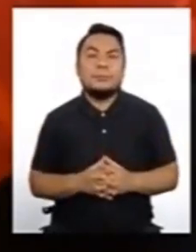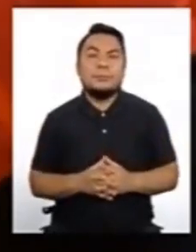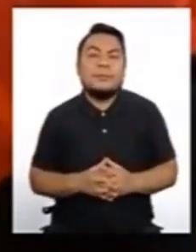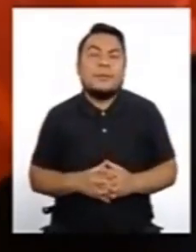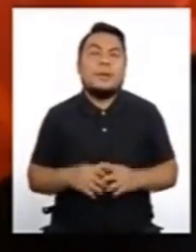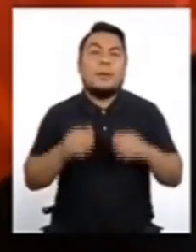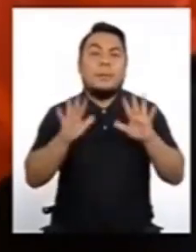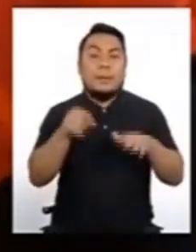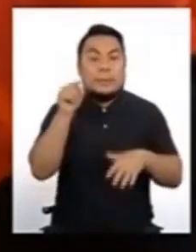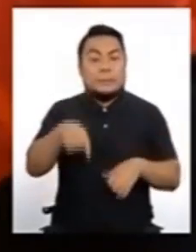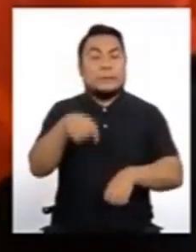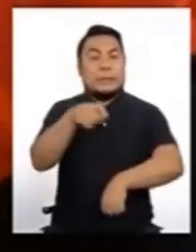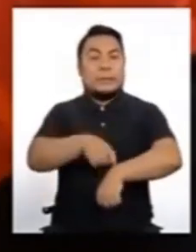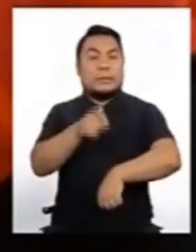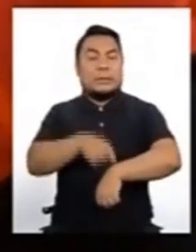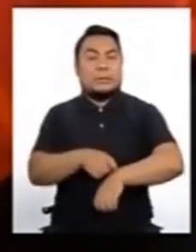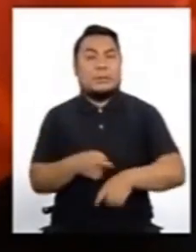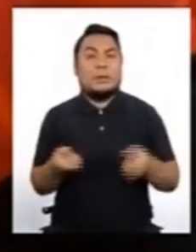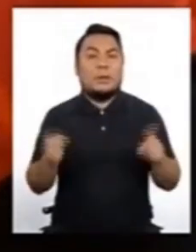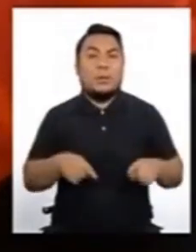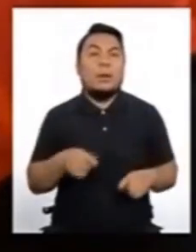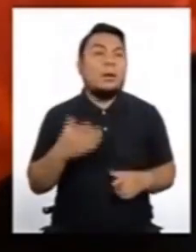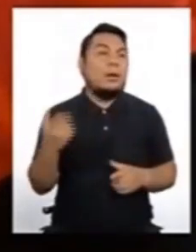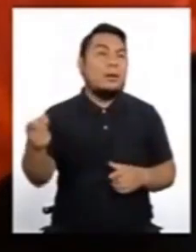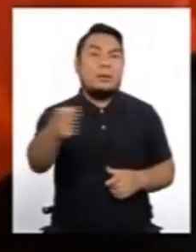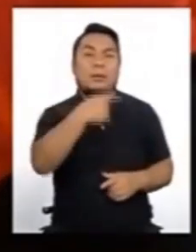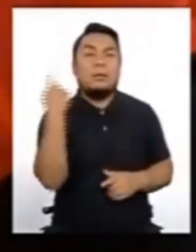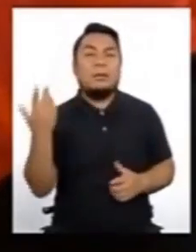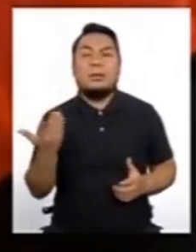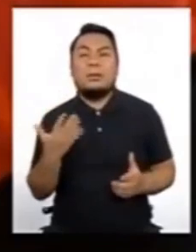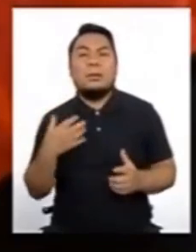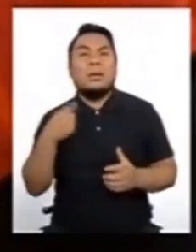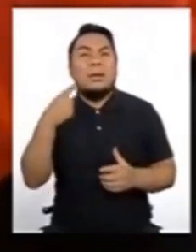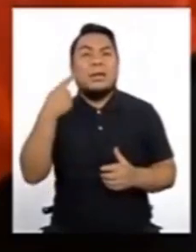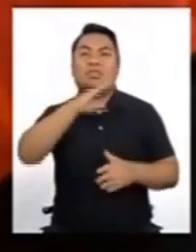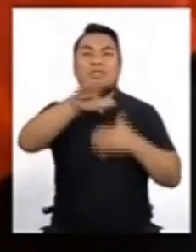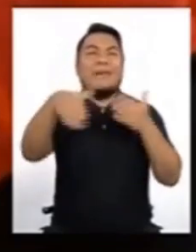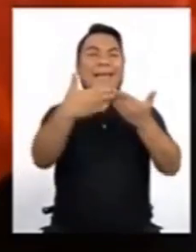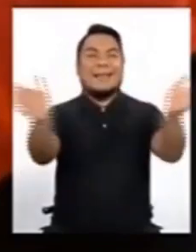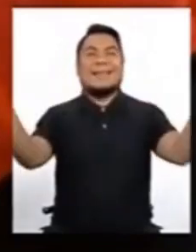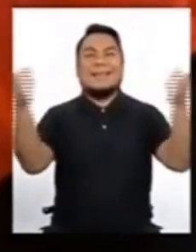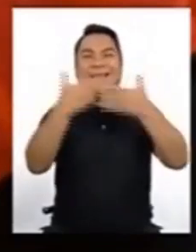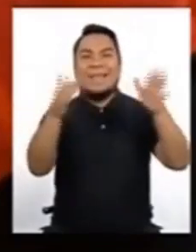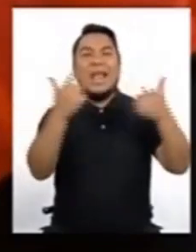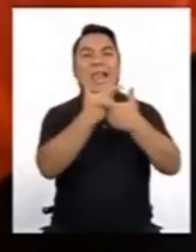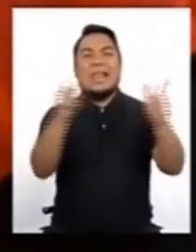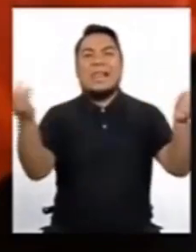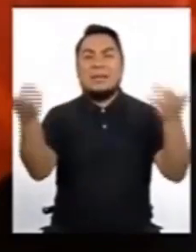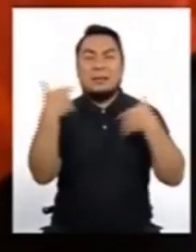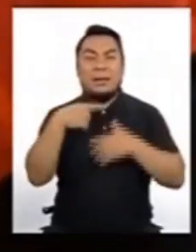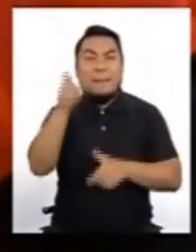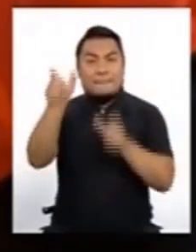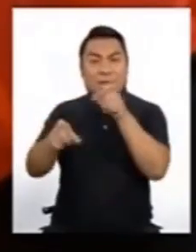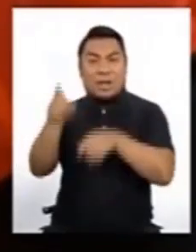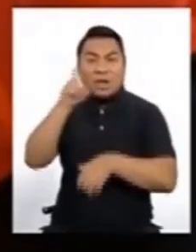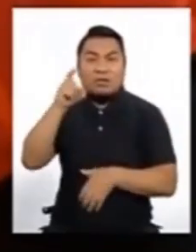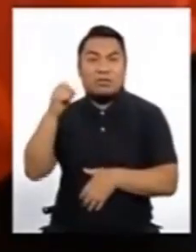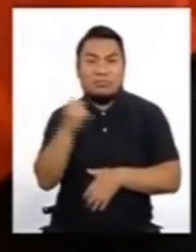vamos, en estas circunstancias, porque hay hacinamiento, abrir las cárceles para que salgan los violadores,